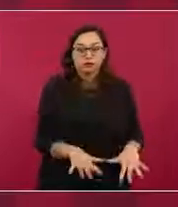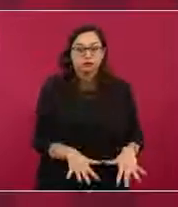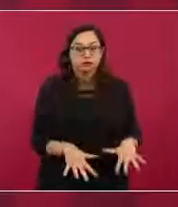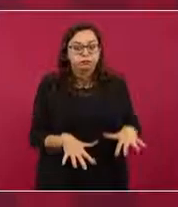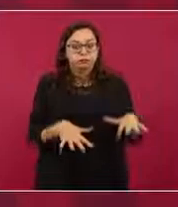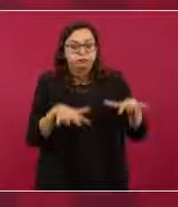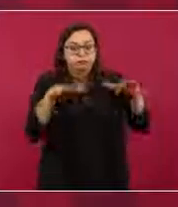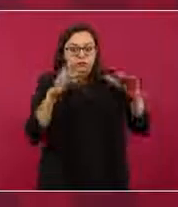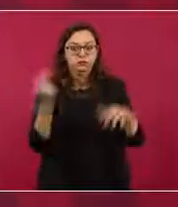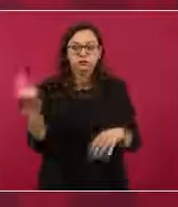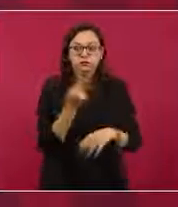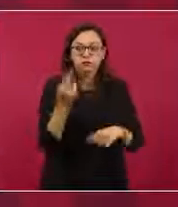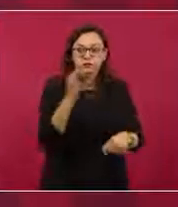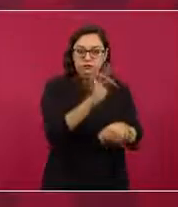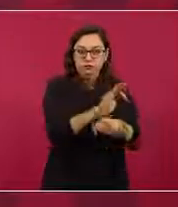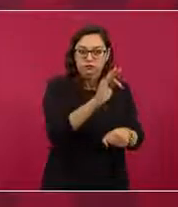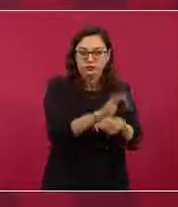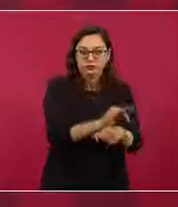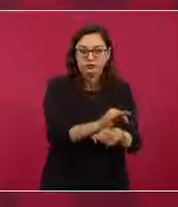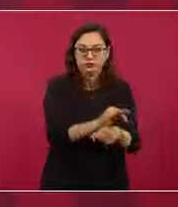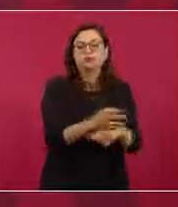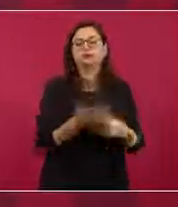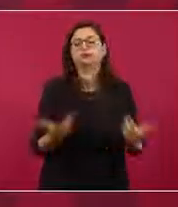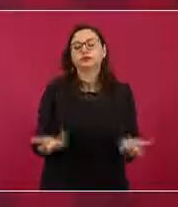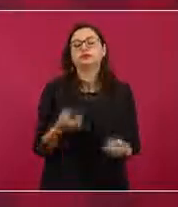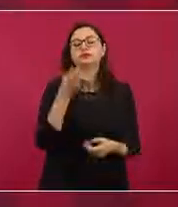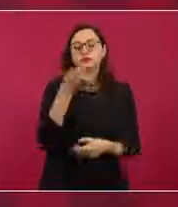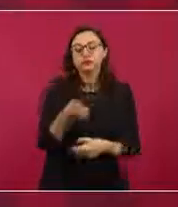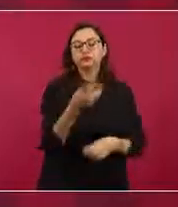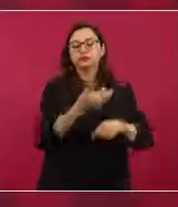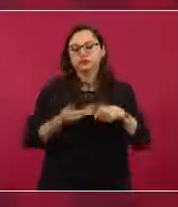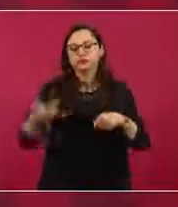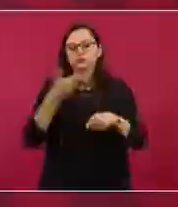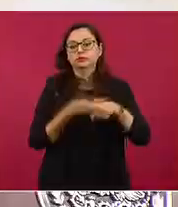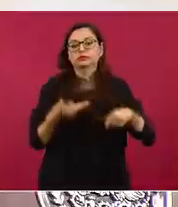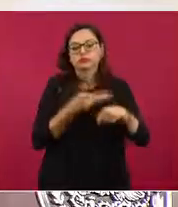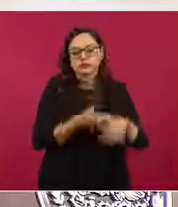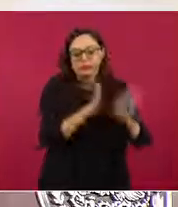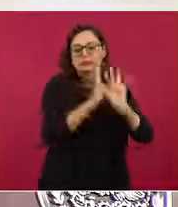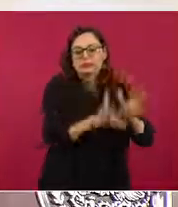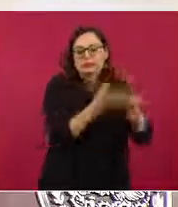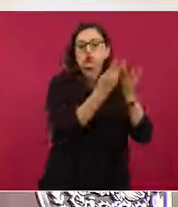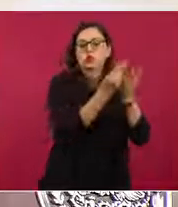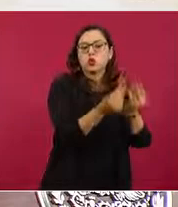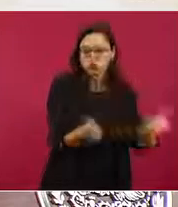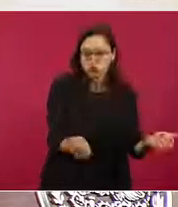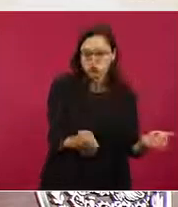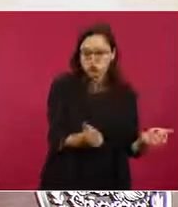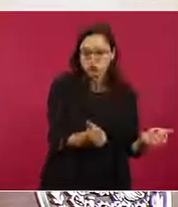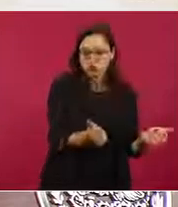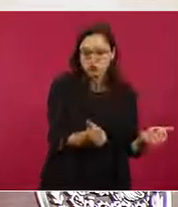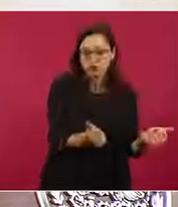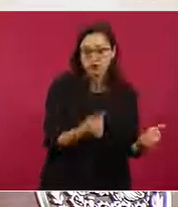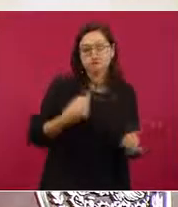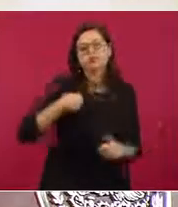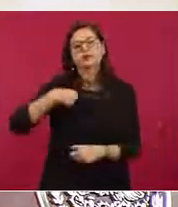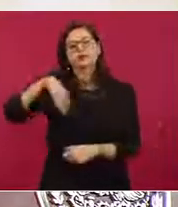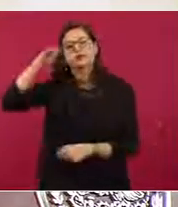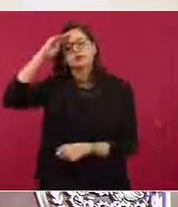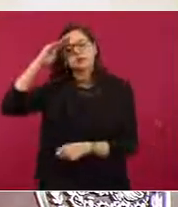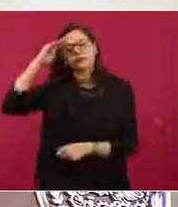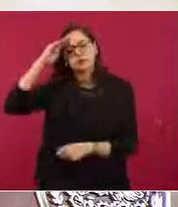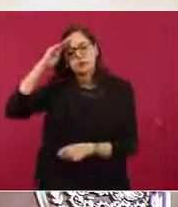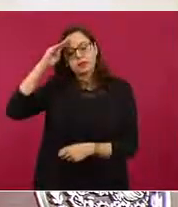para proteger a los pueblos, no se van a inundar. Entonces, eso ya se resolvió. Yo pienso que